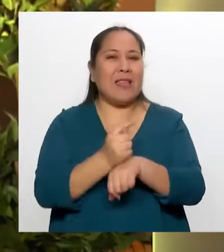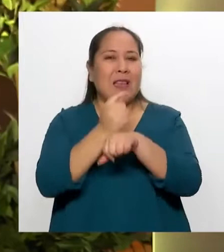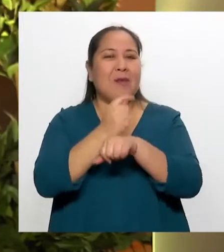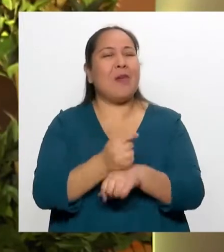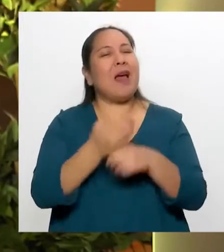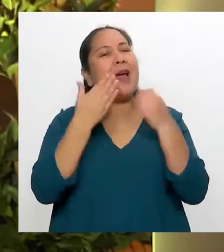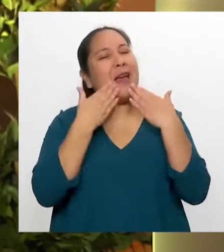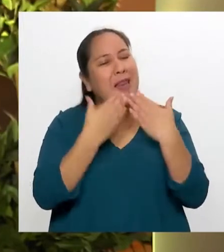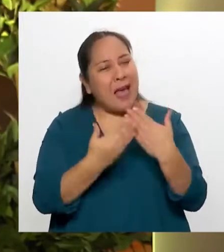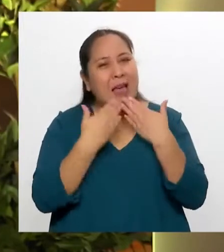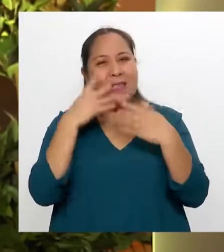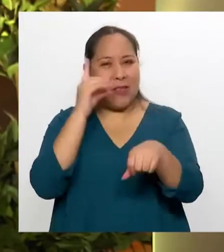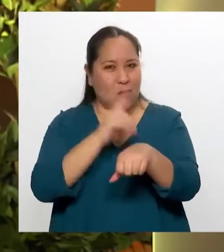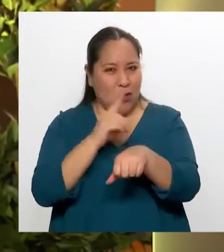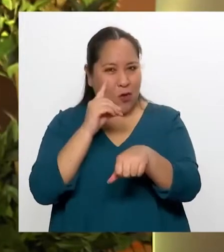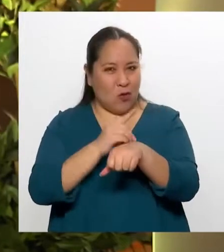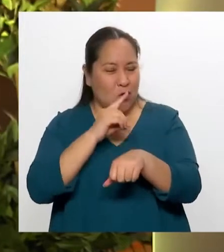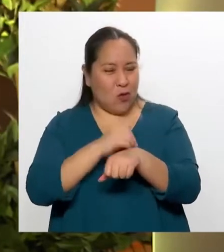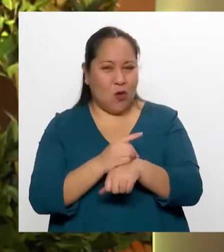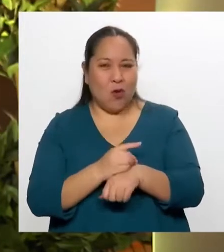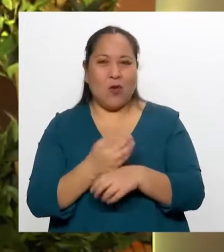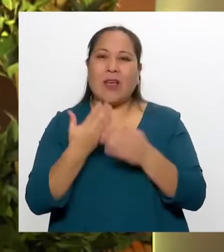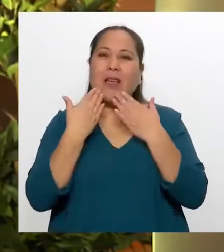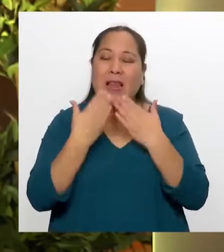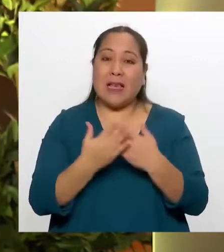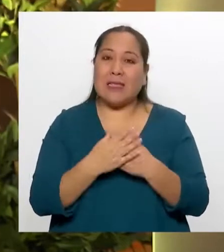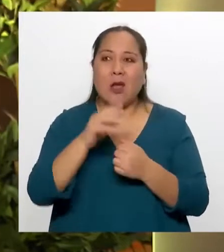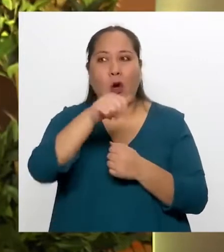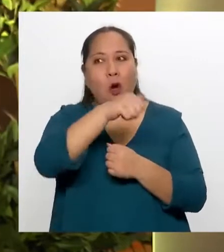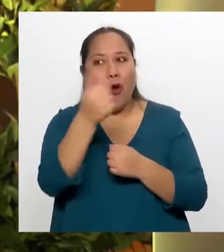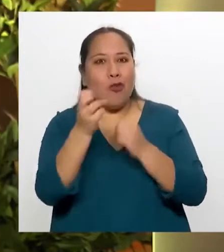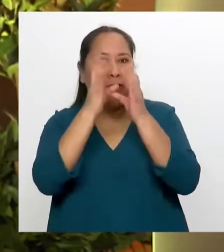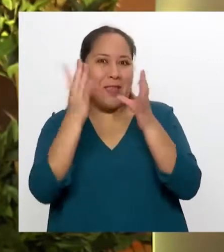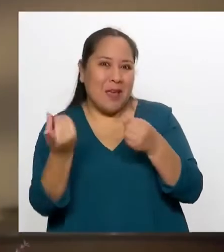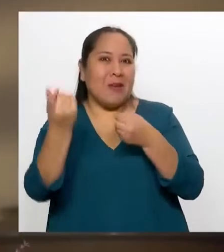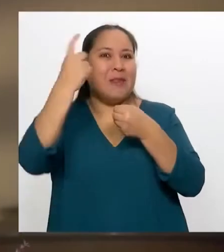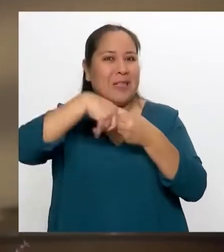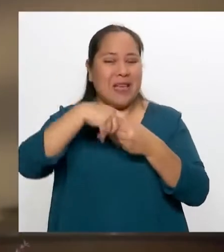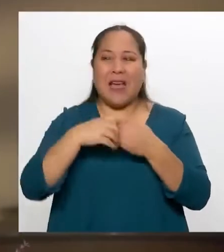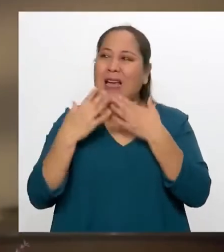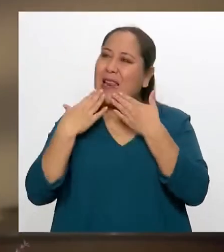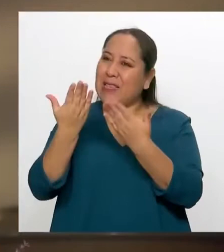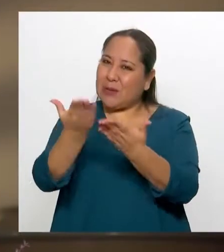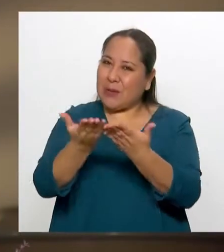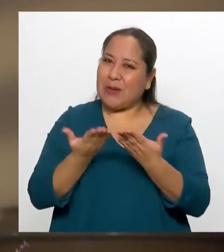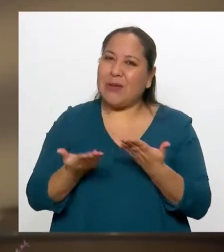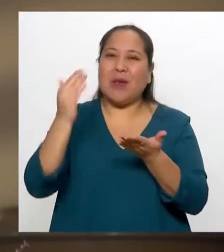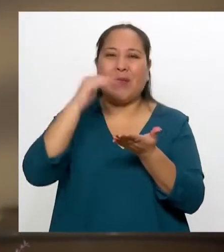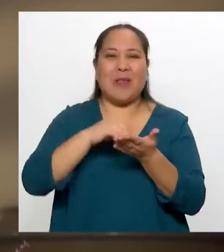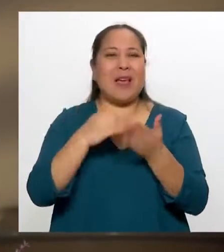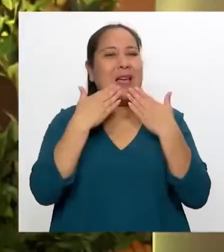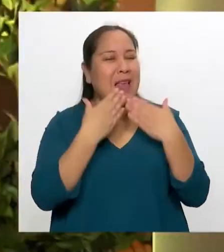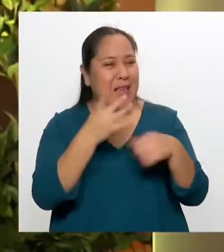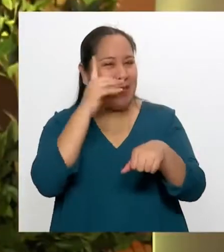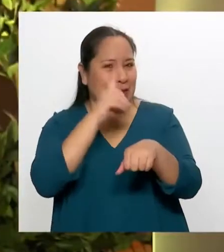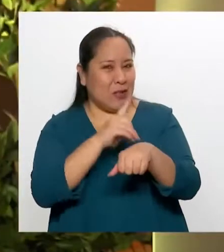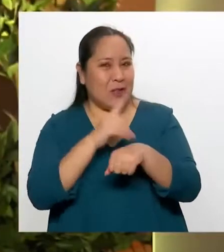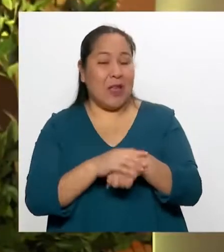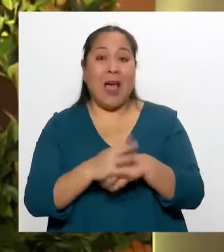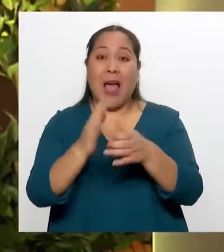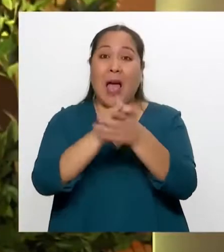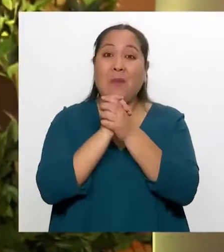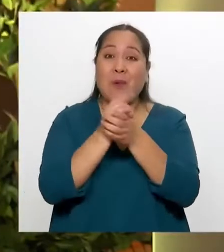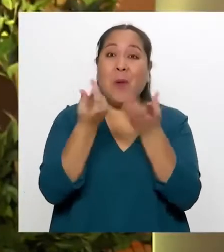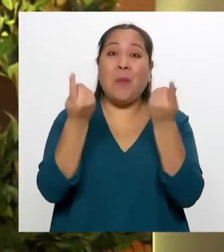es. Muchas gracias, doctor Muchas gracias. Mestanza, por haber estado con nosotros. Ya lo tendremos en otra oportunidad. Muchas gracias por la invitación nuevamente. Gracias,